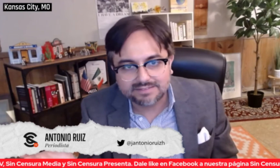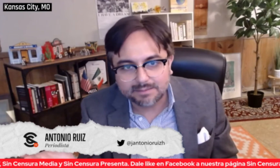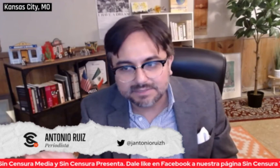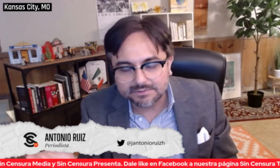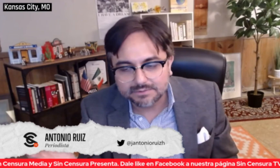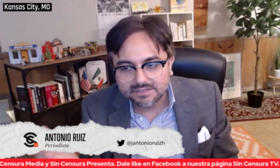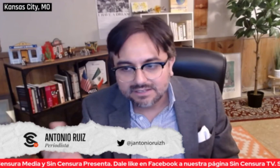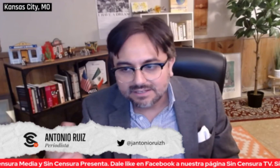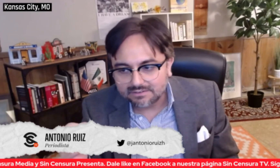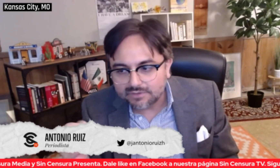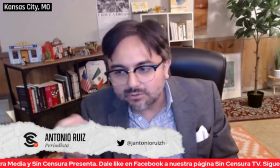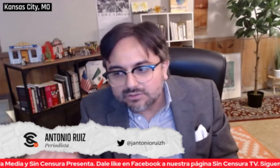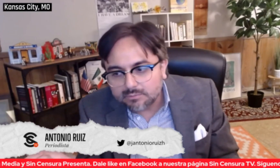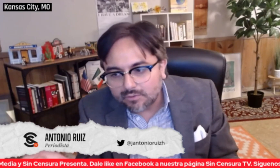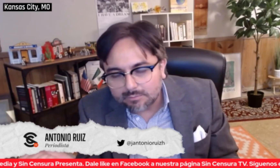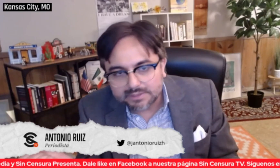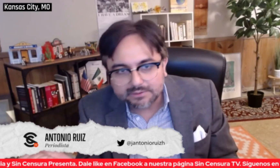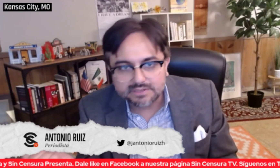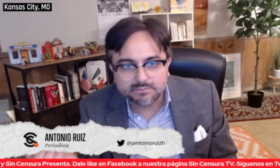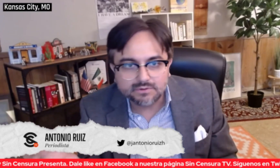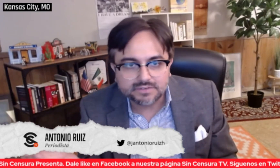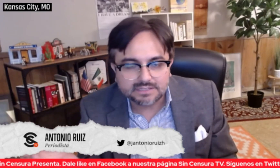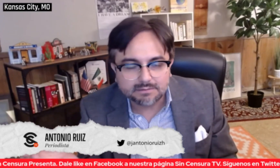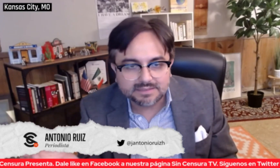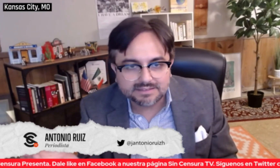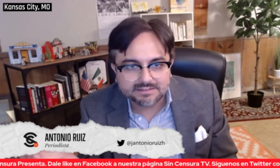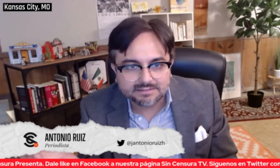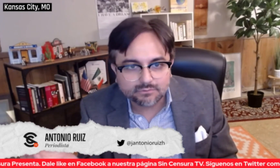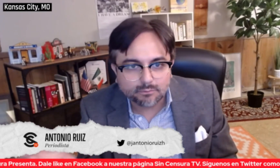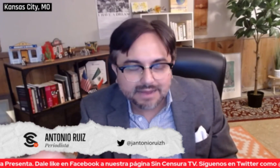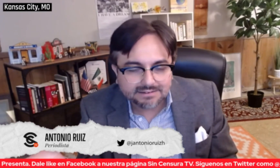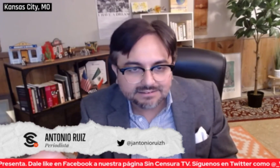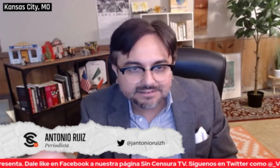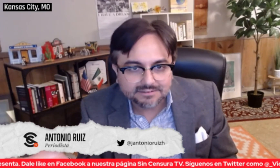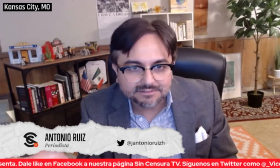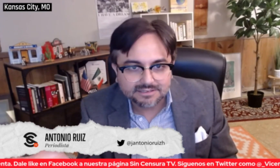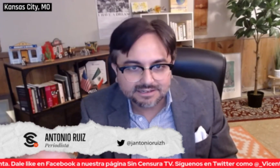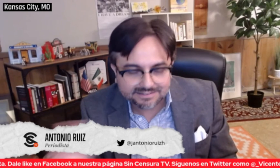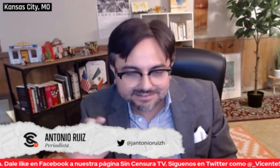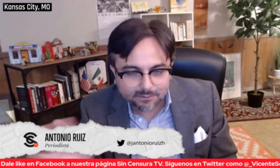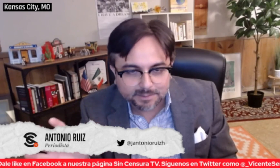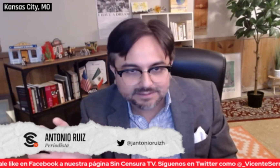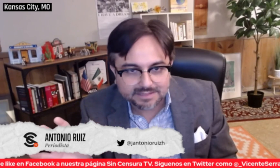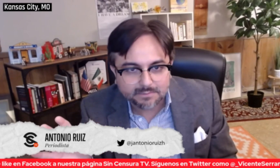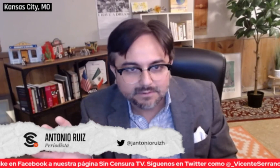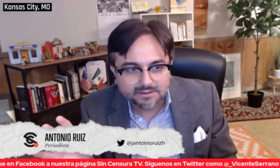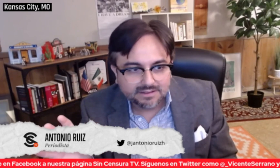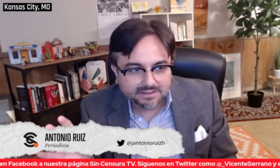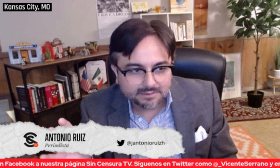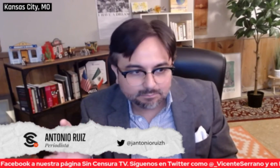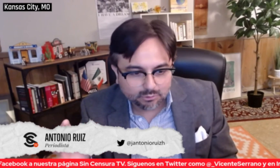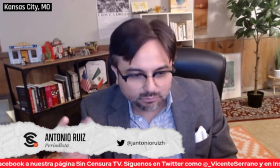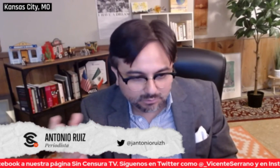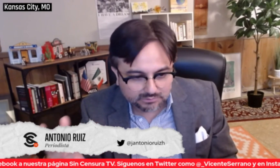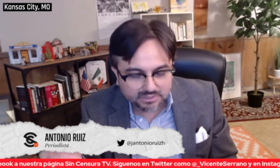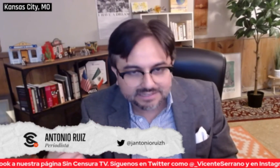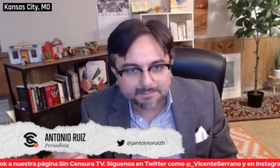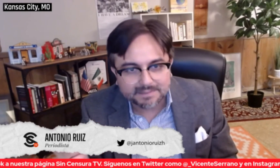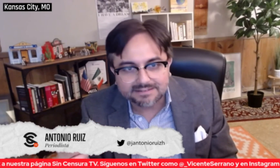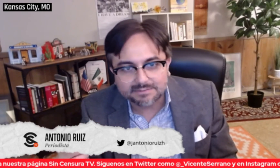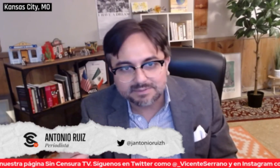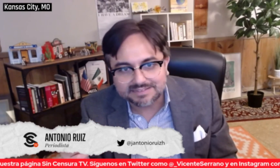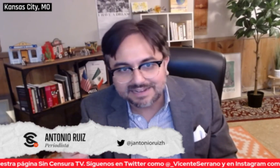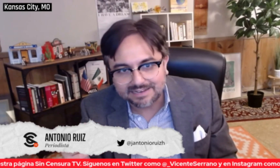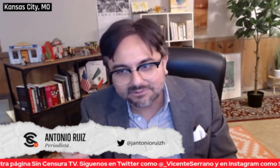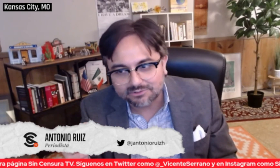un planteamiento. El fin último del periodismo efectivamente es informar, ¿no? Ese es el objetivo. Por supuesto que